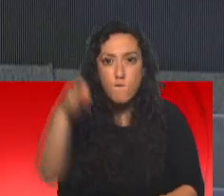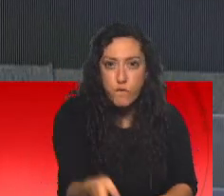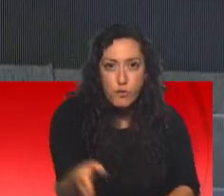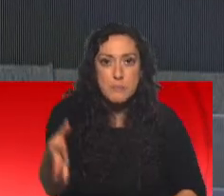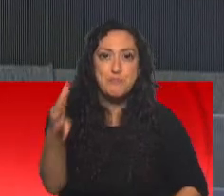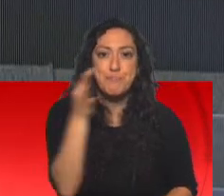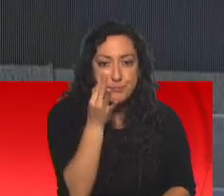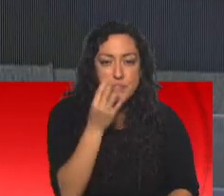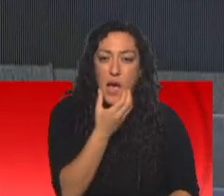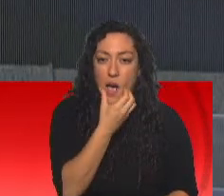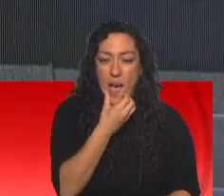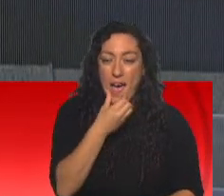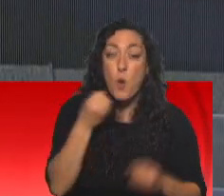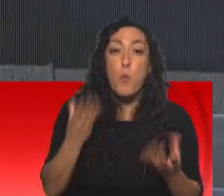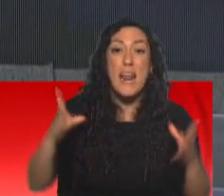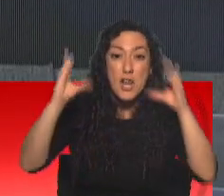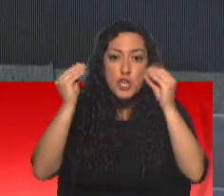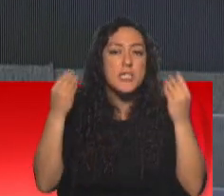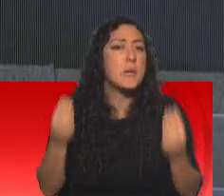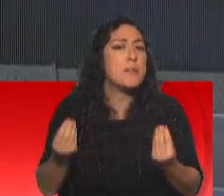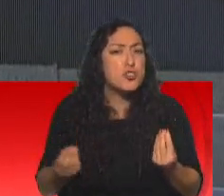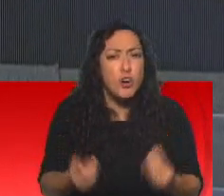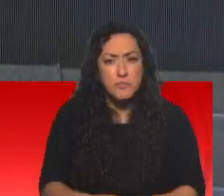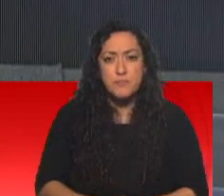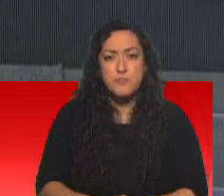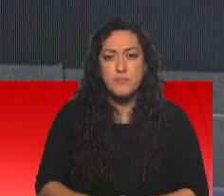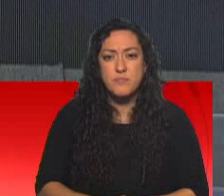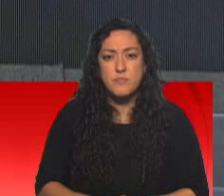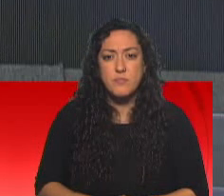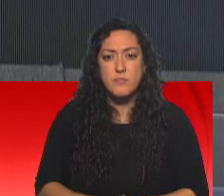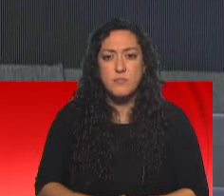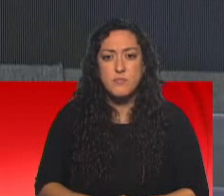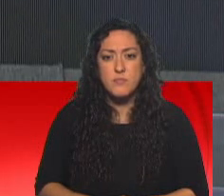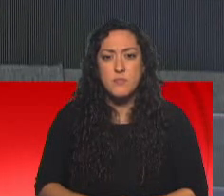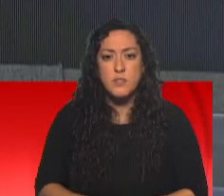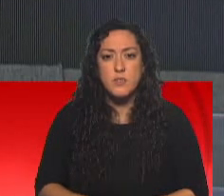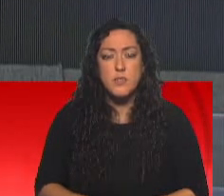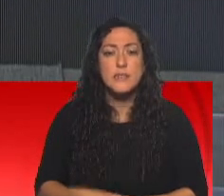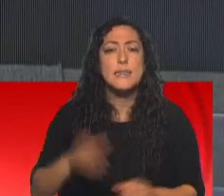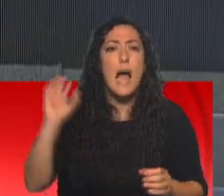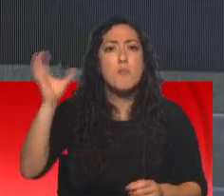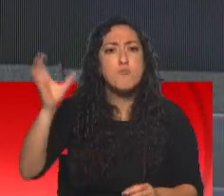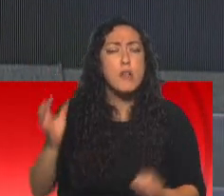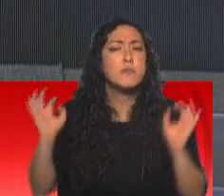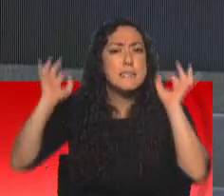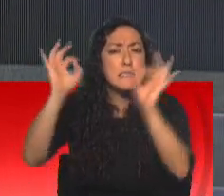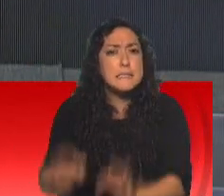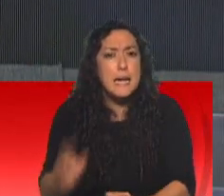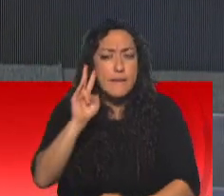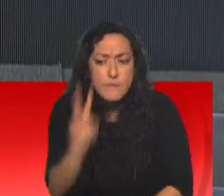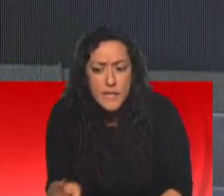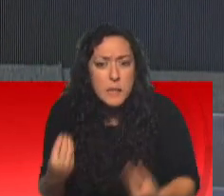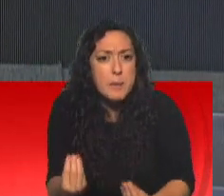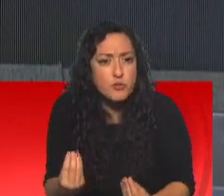esta situación. Alberto, buenas noches. Te escuchamos. Queremos saber con qué cuadro se encontró el SAME en cuanto llegó a este hotel. Bueno,